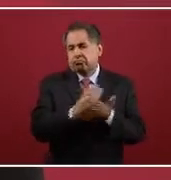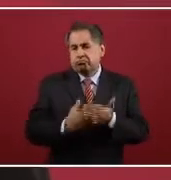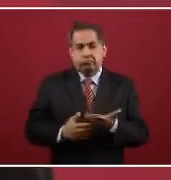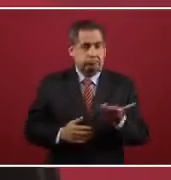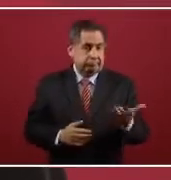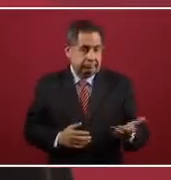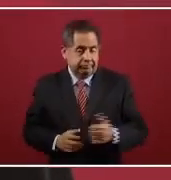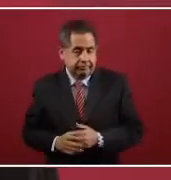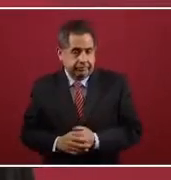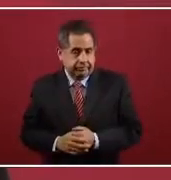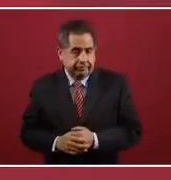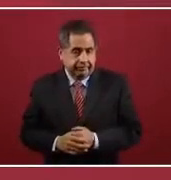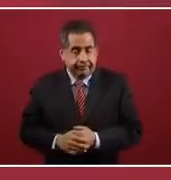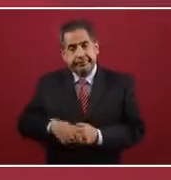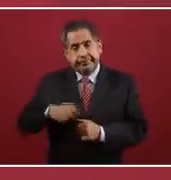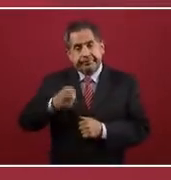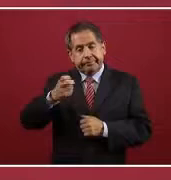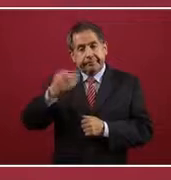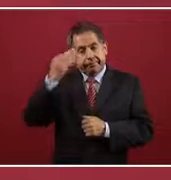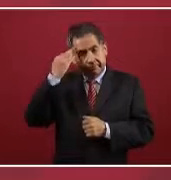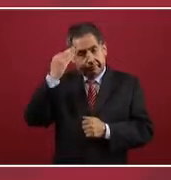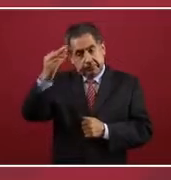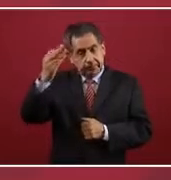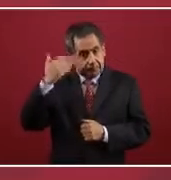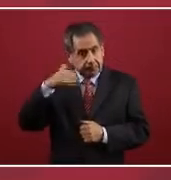En ese entonces,